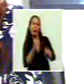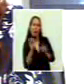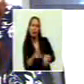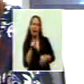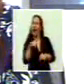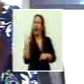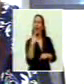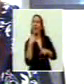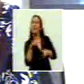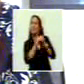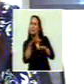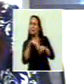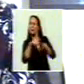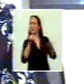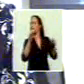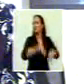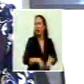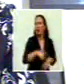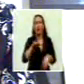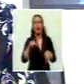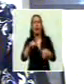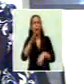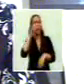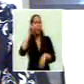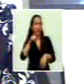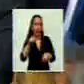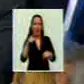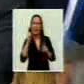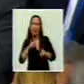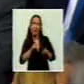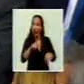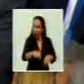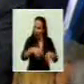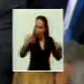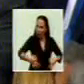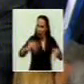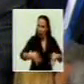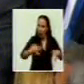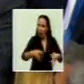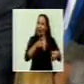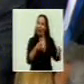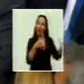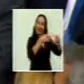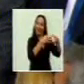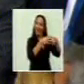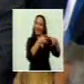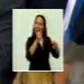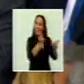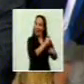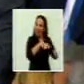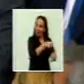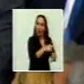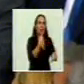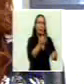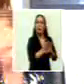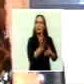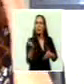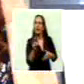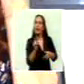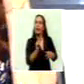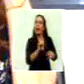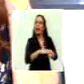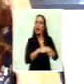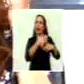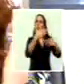fracaso junto con los Bade, gozan de buena salud. De tan buena salud que la Cámara Inmobiliaria nos vino a pedir prórroga y ya